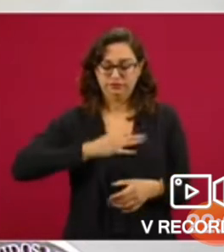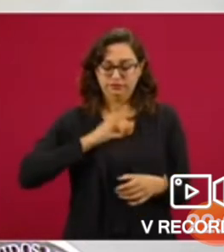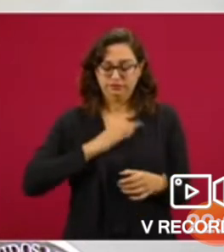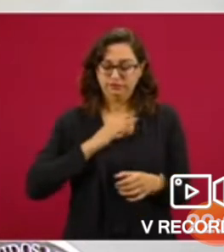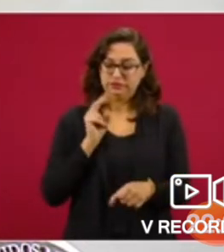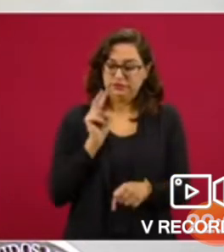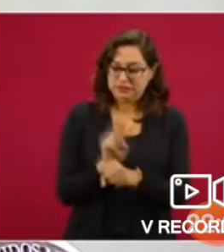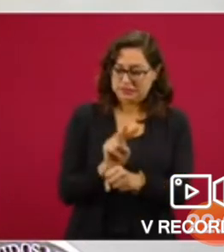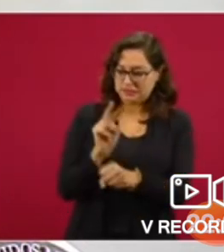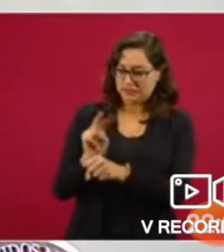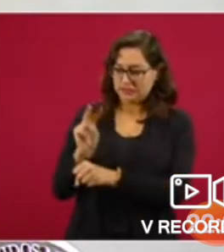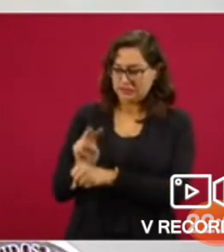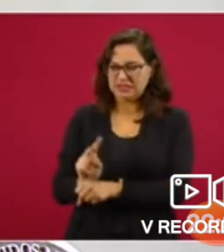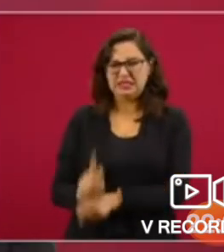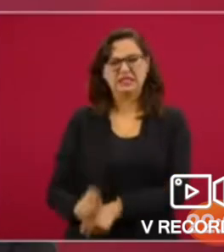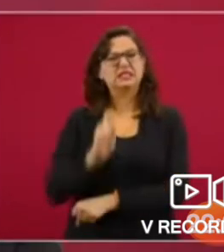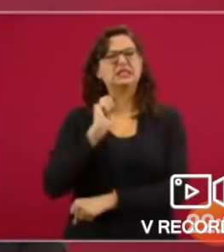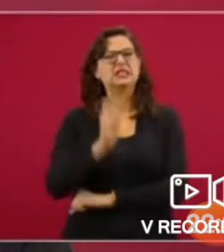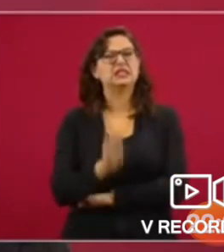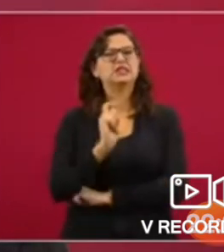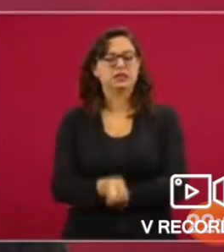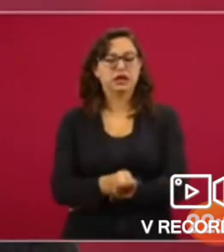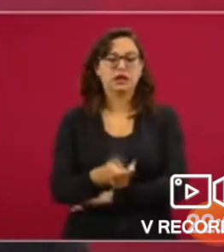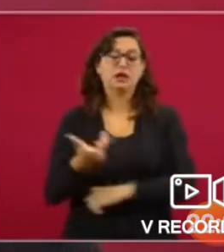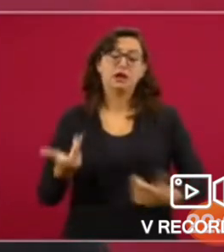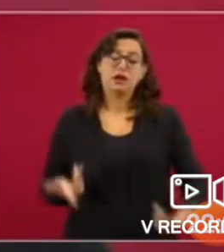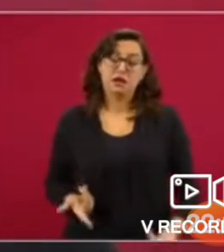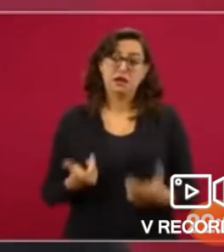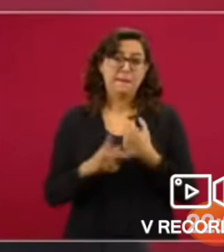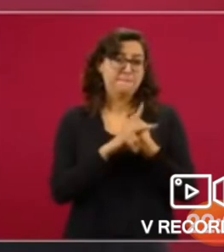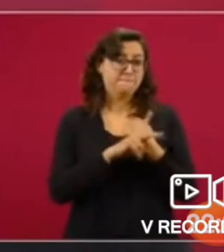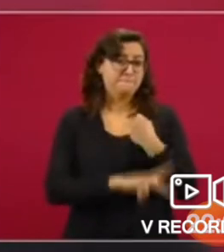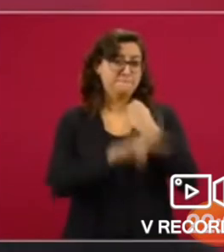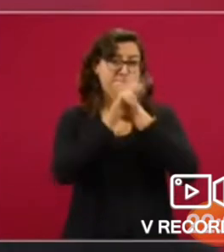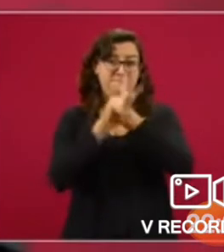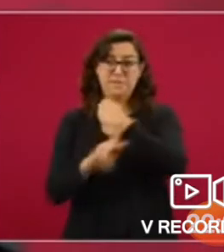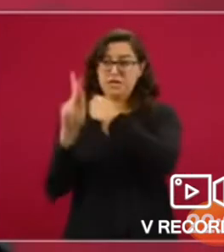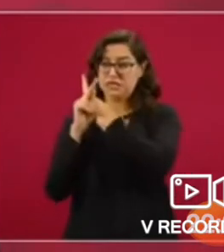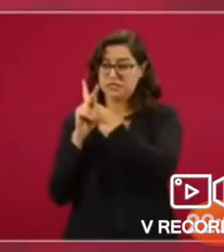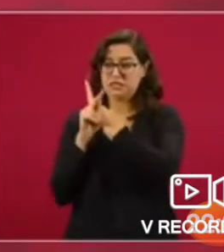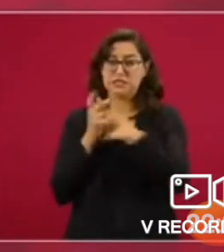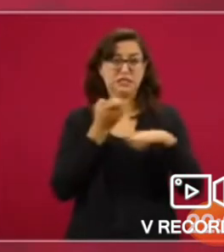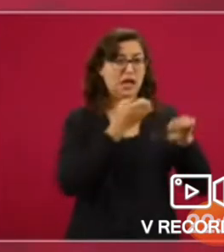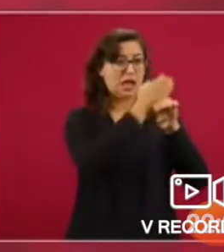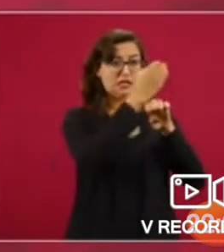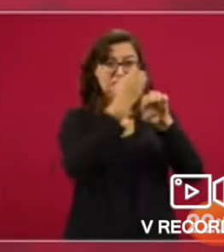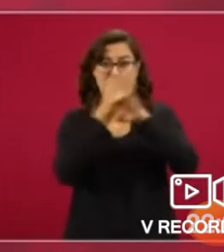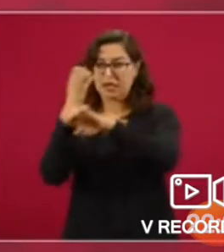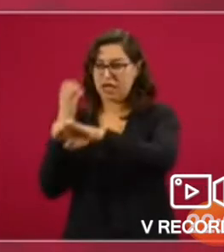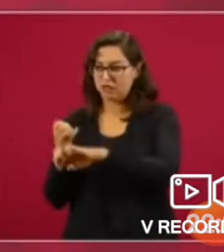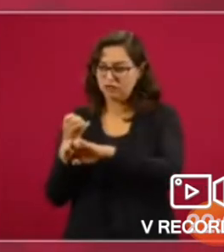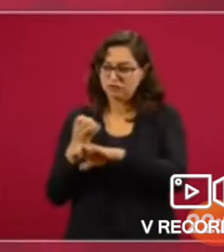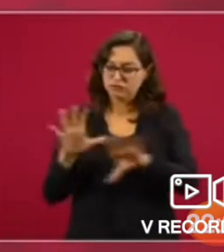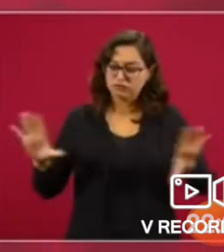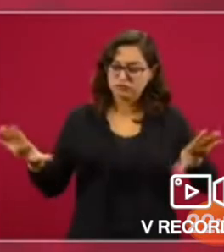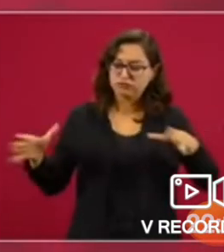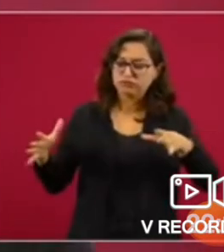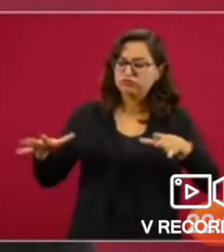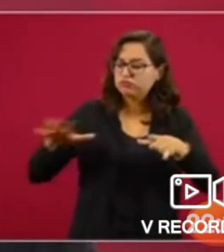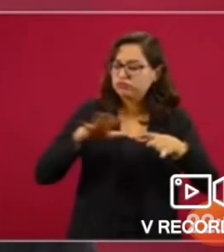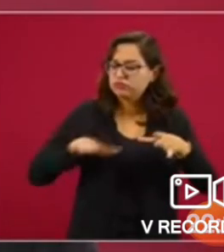autoridades sanitarias de los países y también de los estados vigilan una condición de salud que afecta a